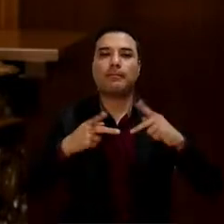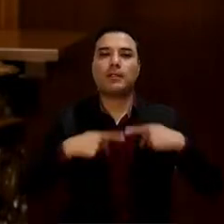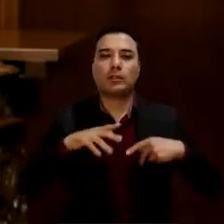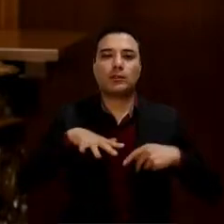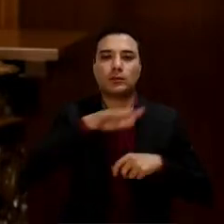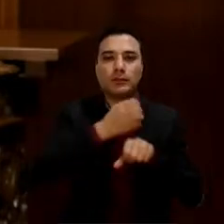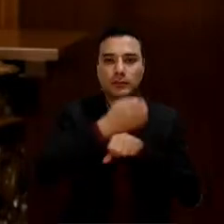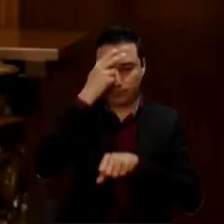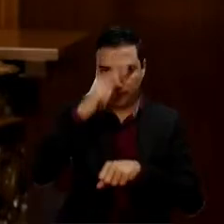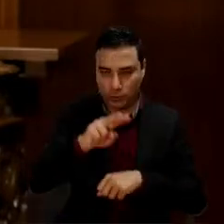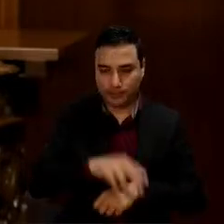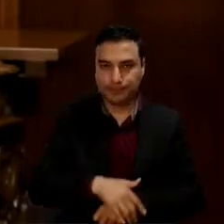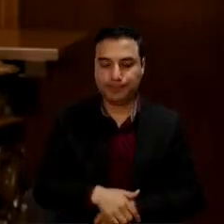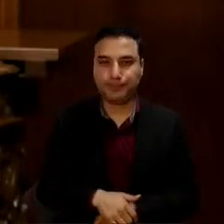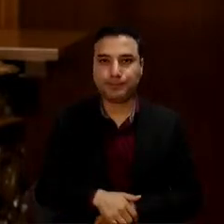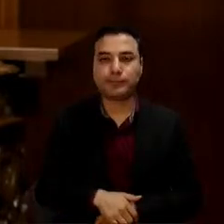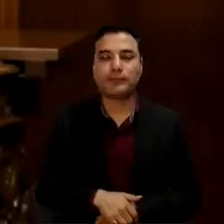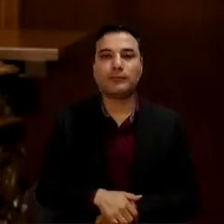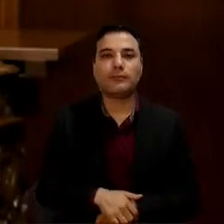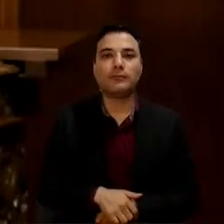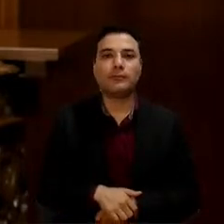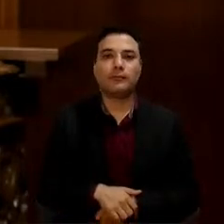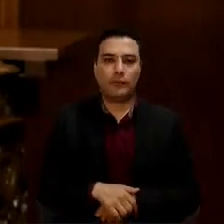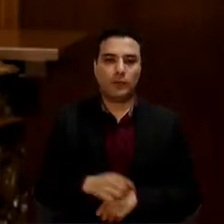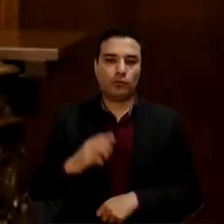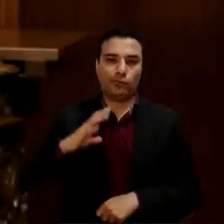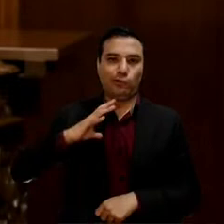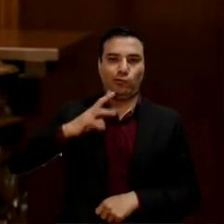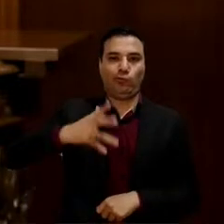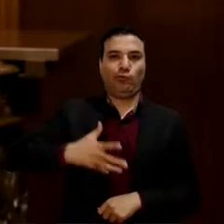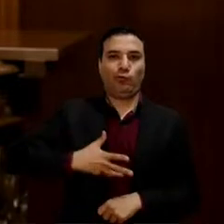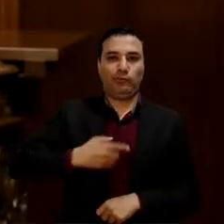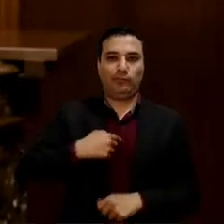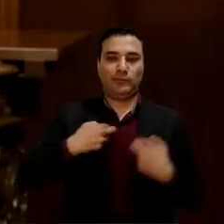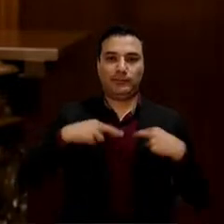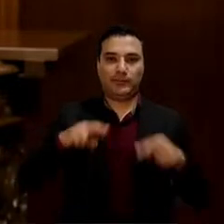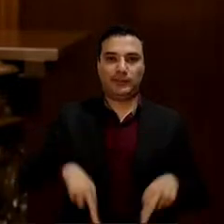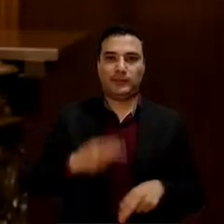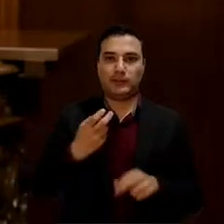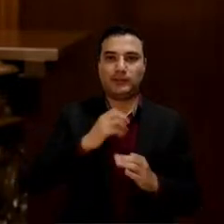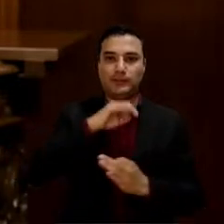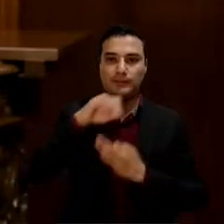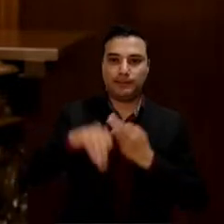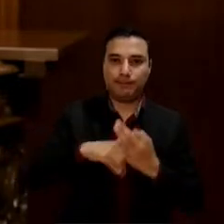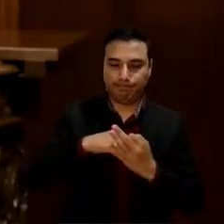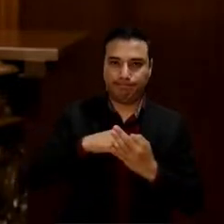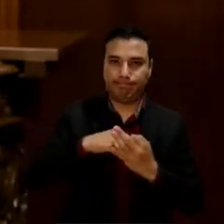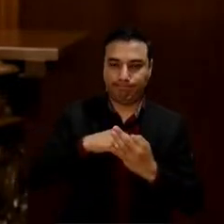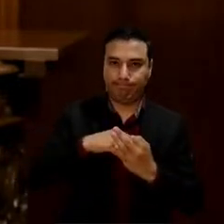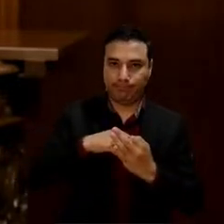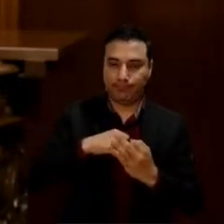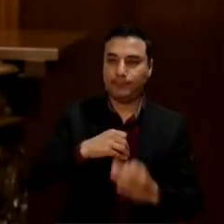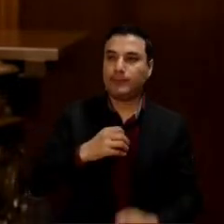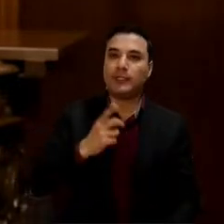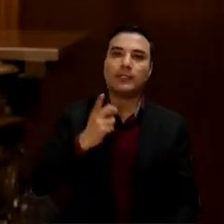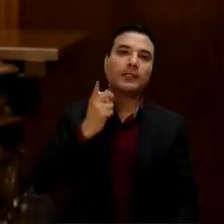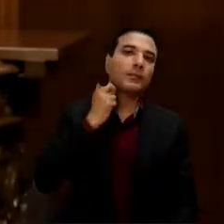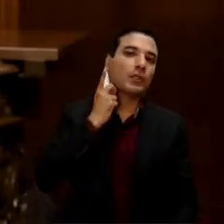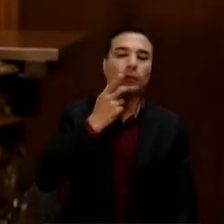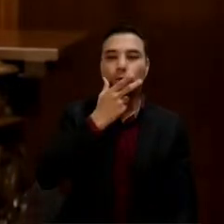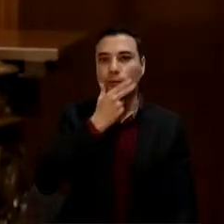mexiquense que honrosamente representamos. Es cuanta, es cuanto, diputadas y